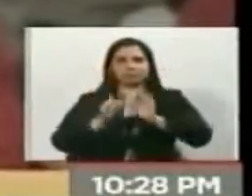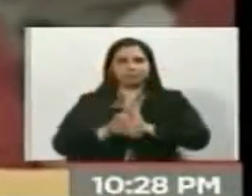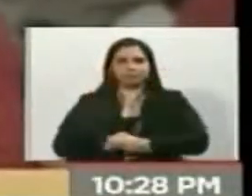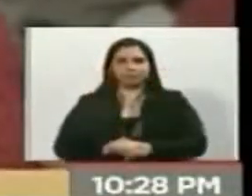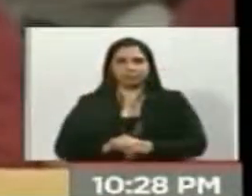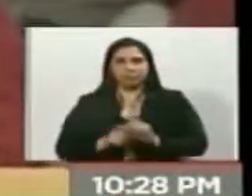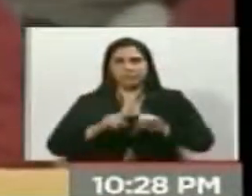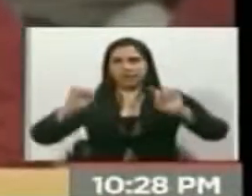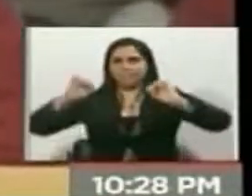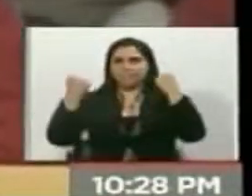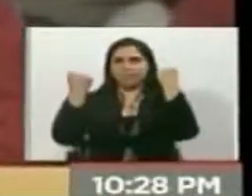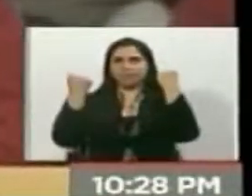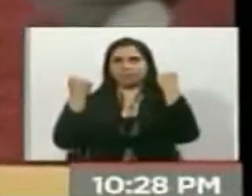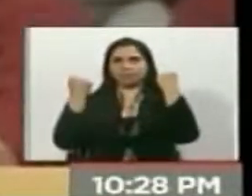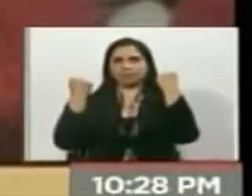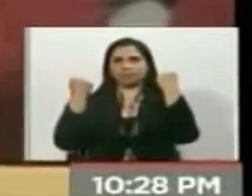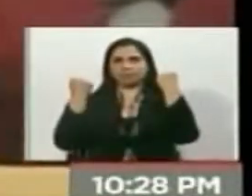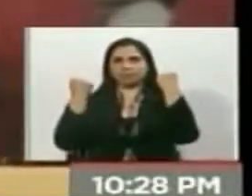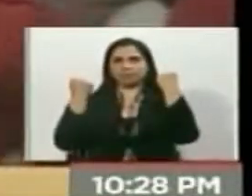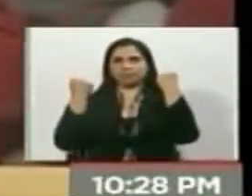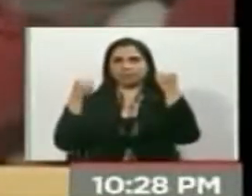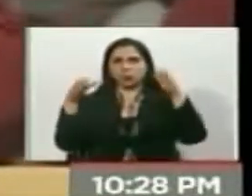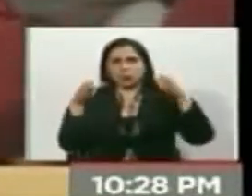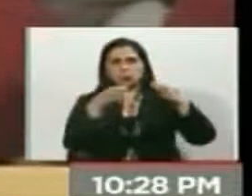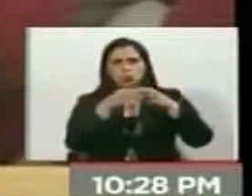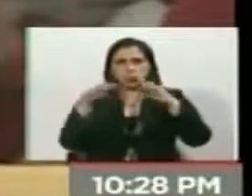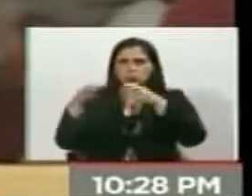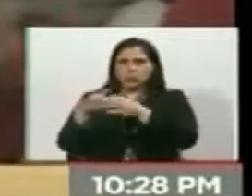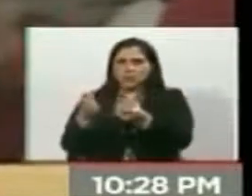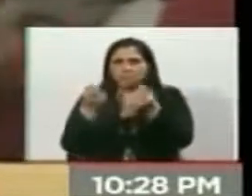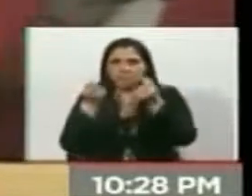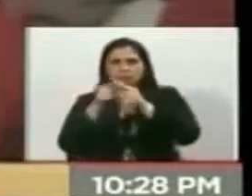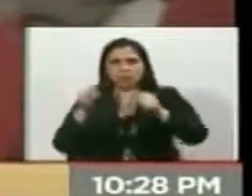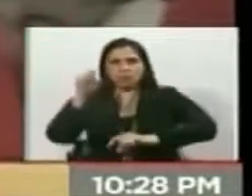para impedir el equipamiento mínimo para la